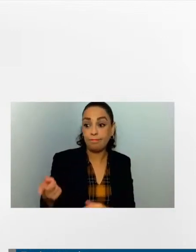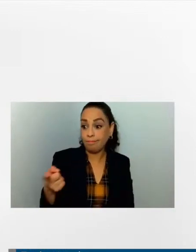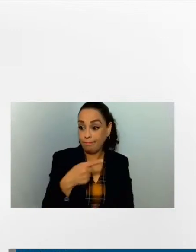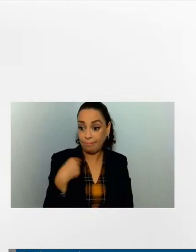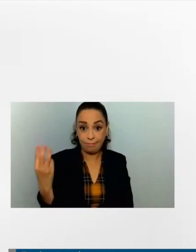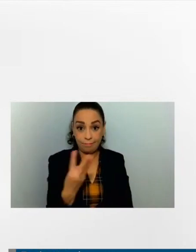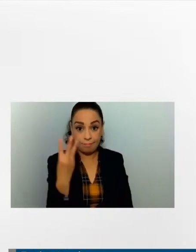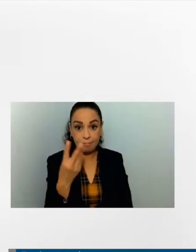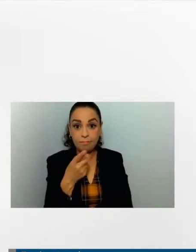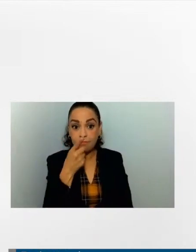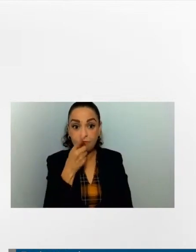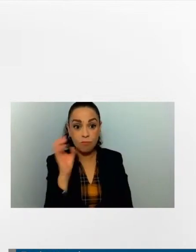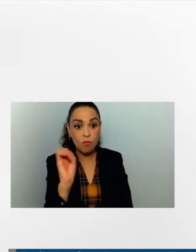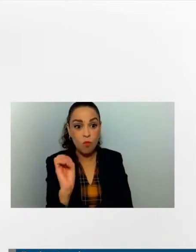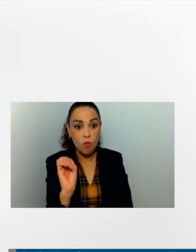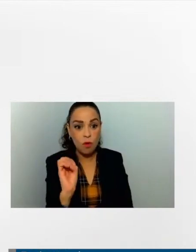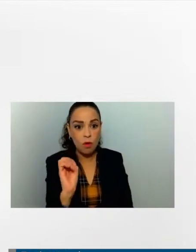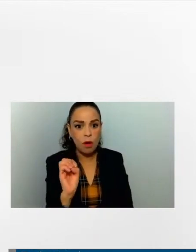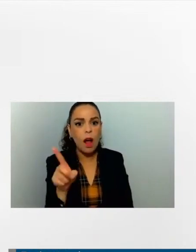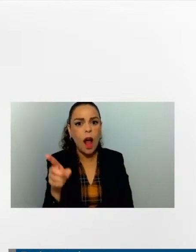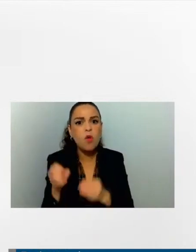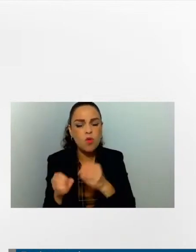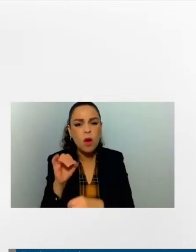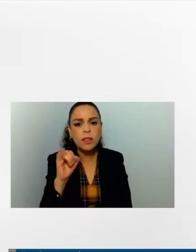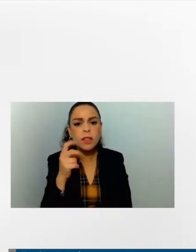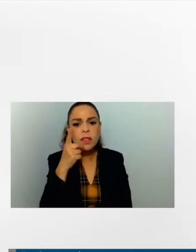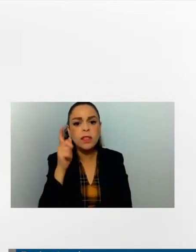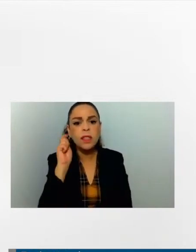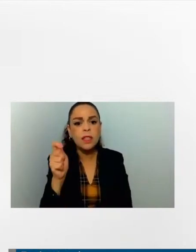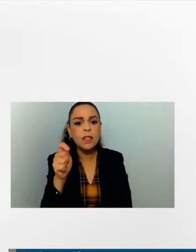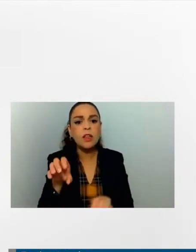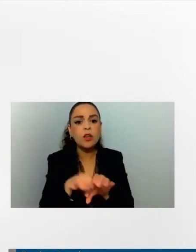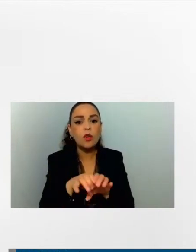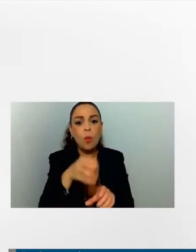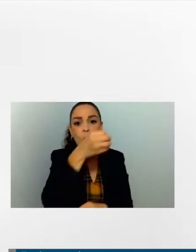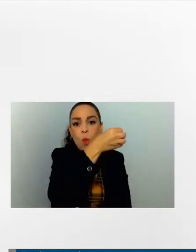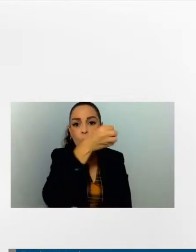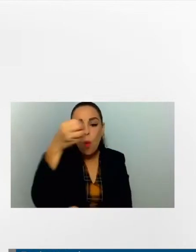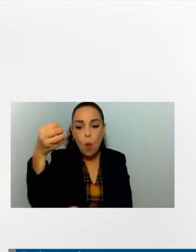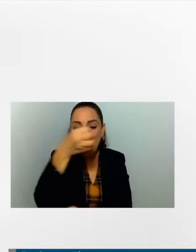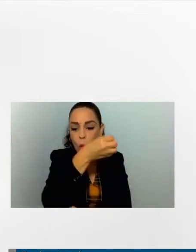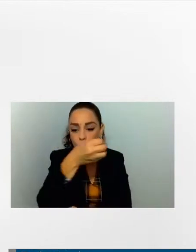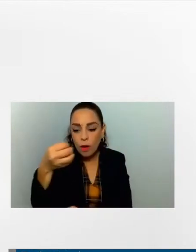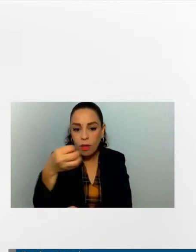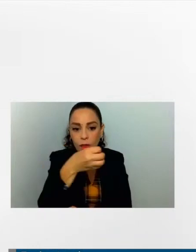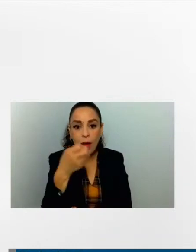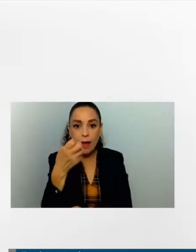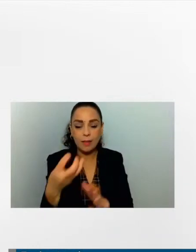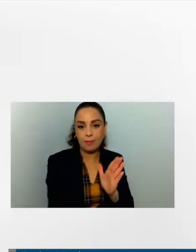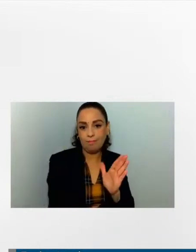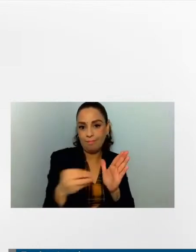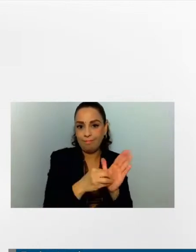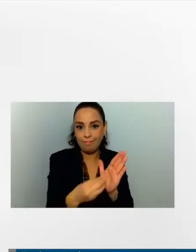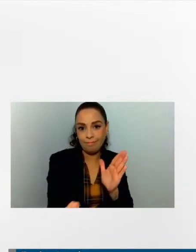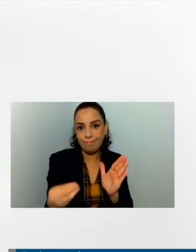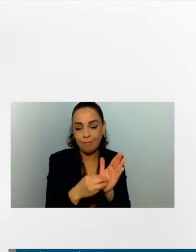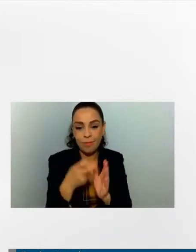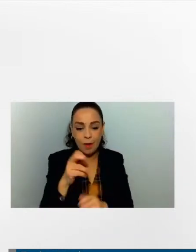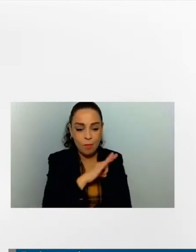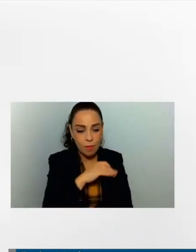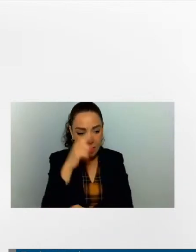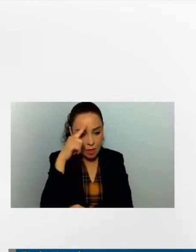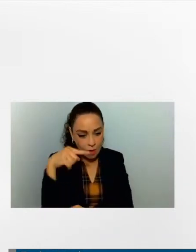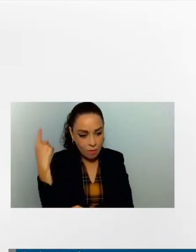tres. Bueno, no, creo que la jueza sí, ¿no? Que están acomodados los casos en orden cronológico, ¿no? Y eso permite ir viendo el recorrido